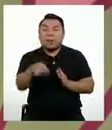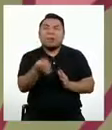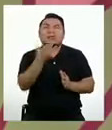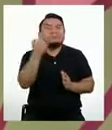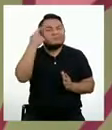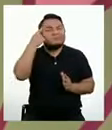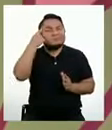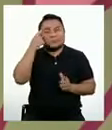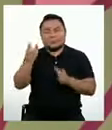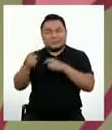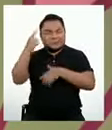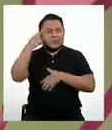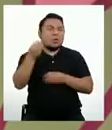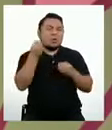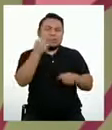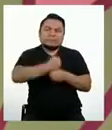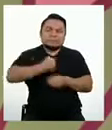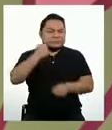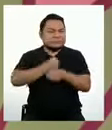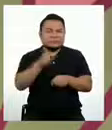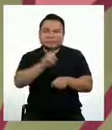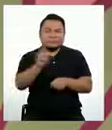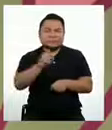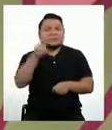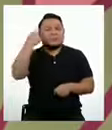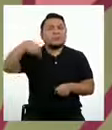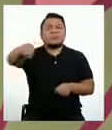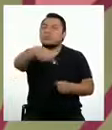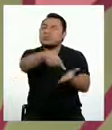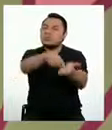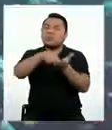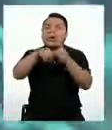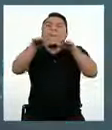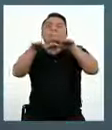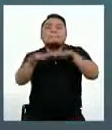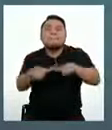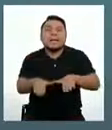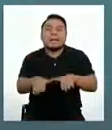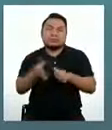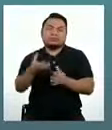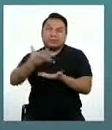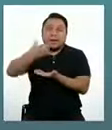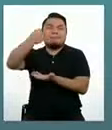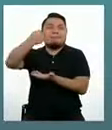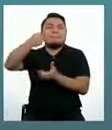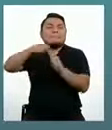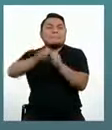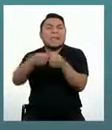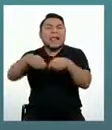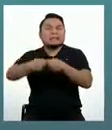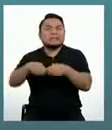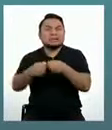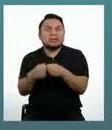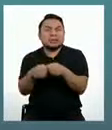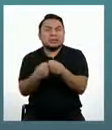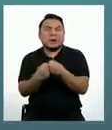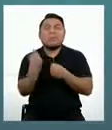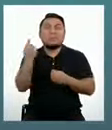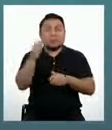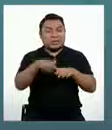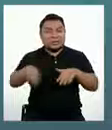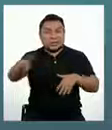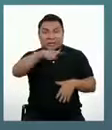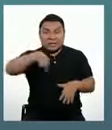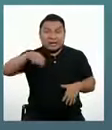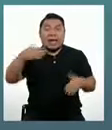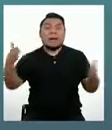que tomemos medidas drásticas y nos ha obligado a reducir el consumo del plástico. Esto pasa porque los animalitos confunden los microplásticos con